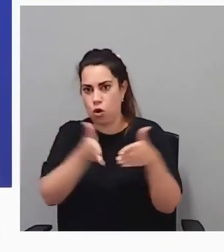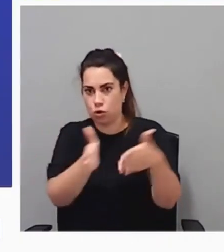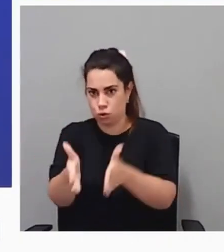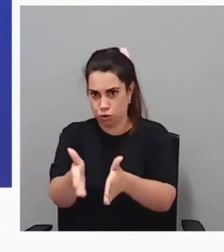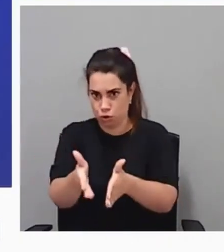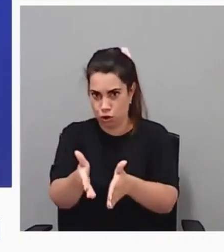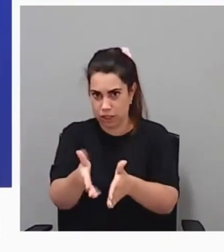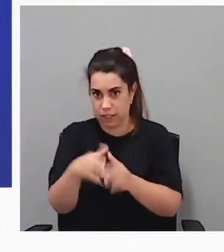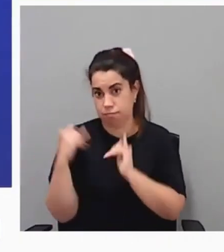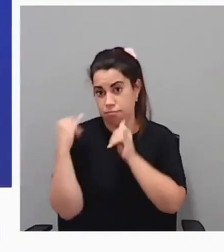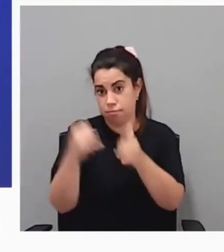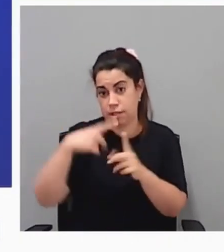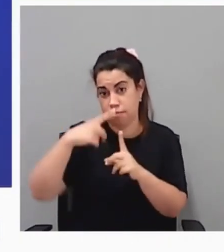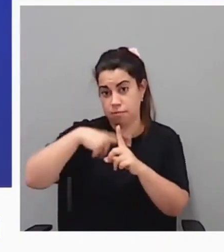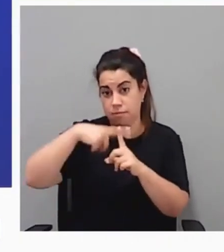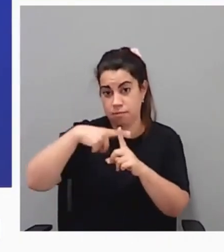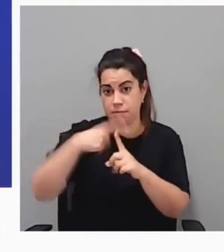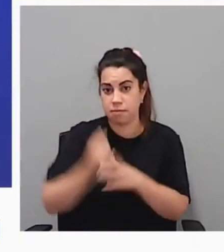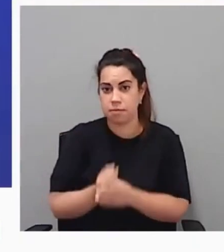por la que Taiwán